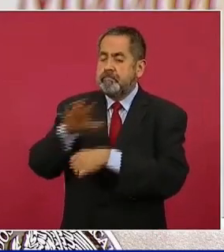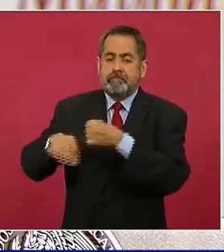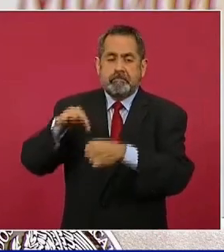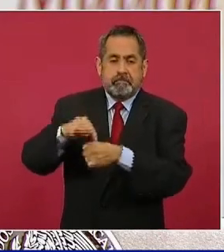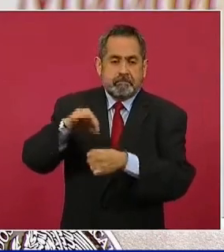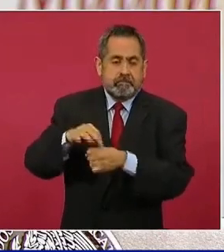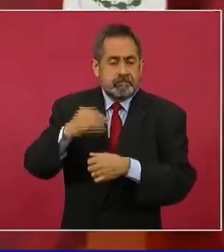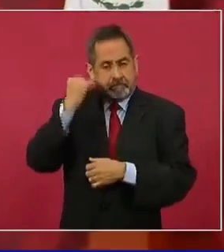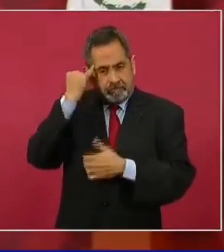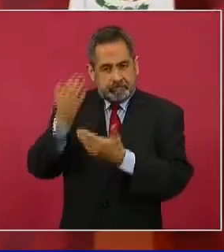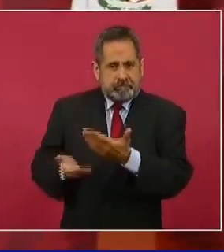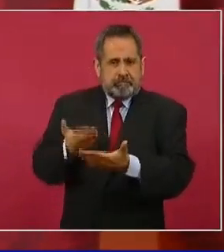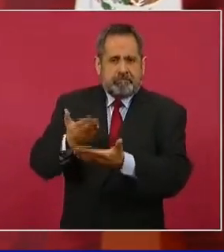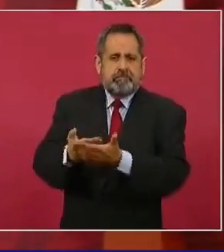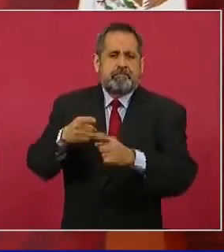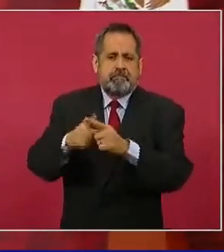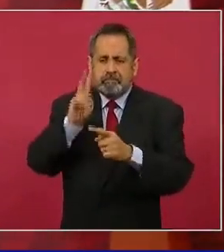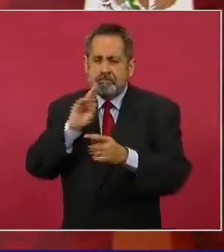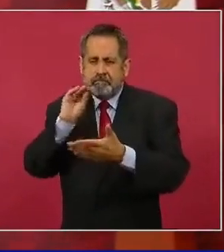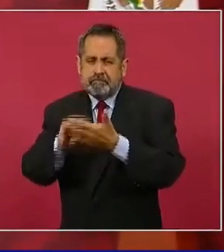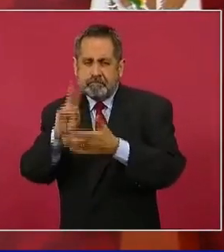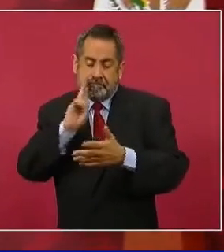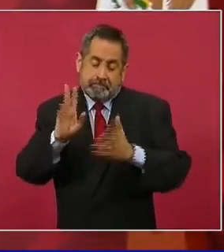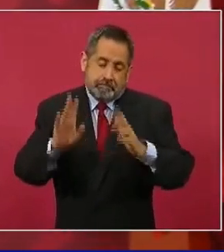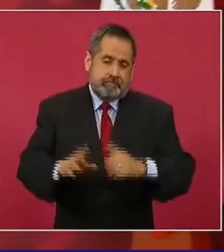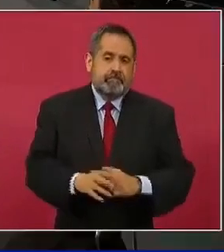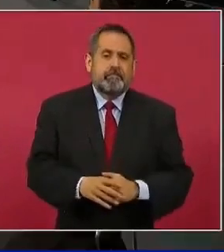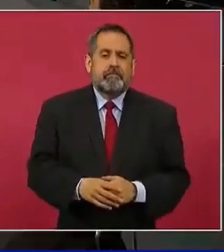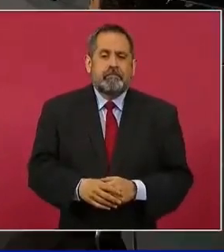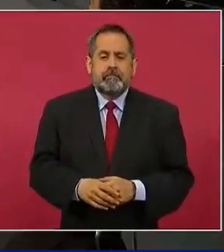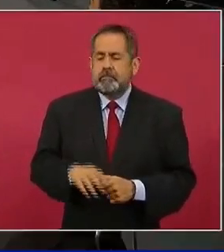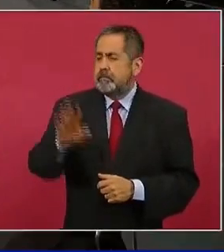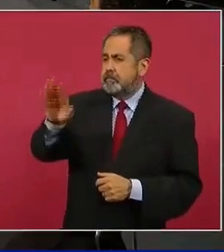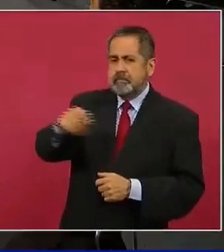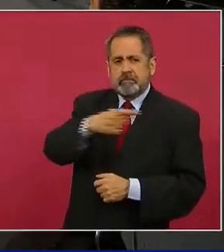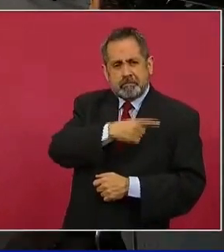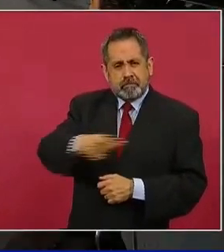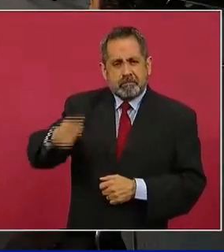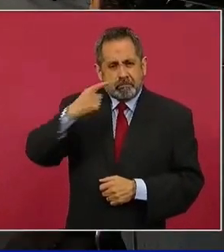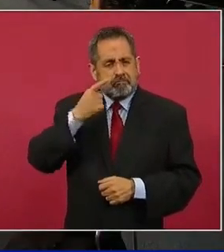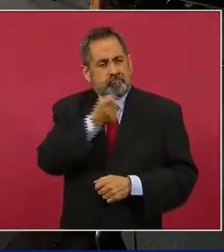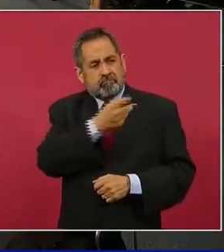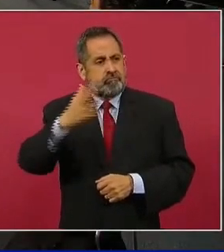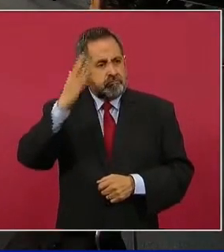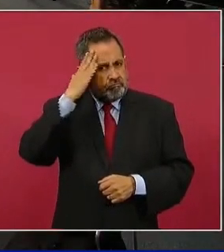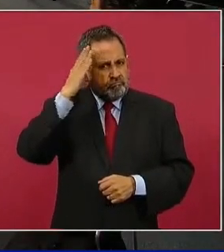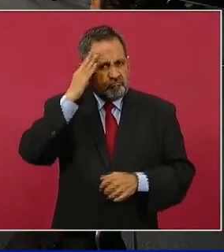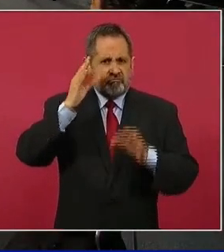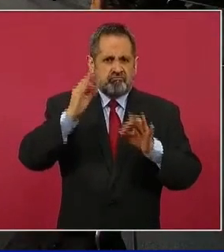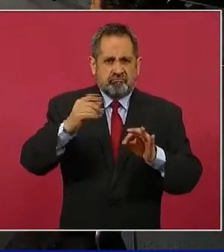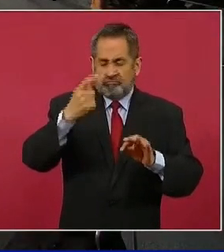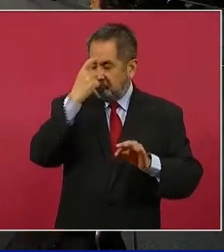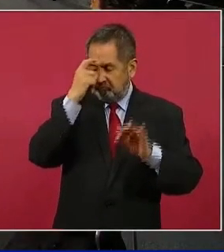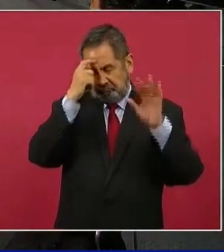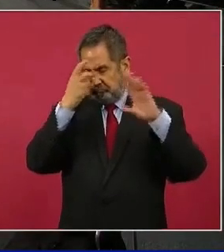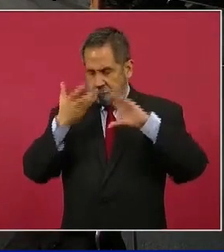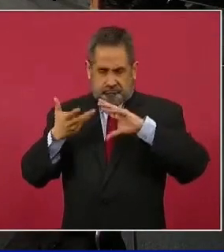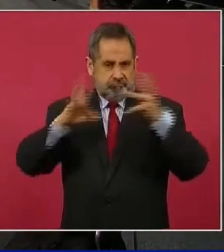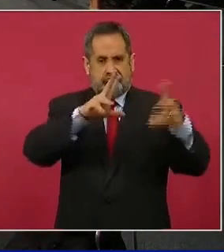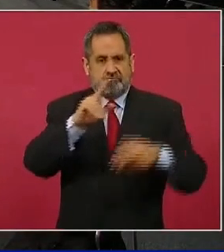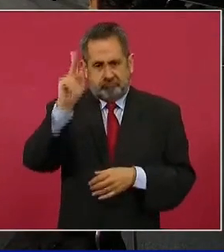la iniciativa de reforma es un tema que habrá que revisarse. Sí, porque a lo largo de la historia ha habido grandes líderes que han perdido la cabeza, pues